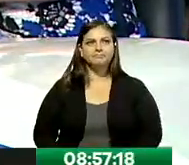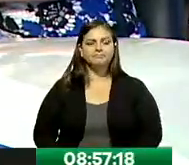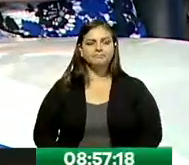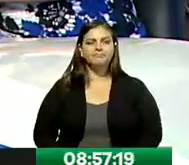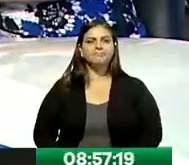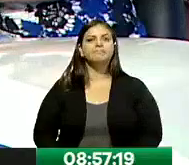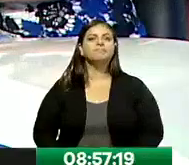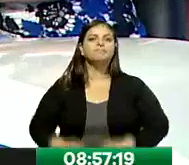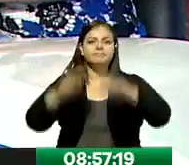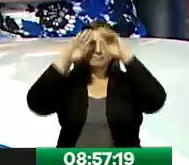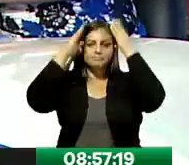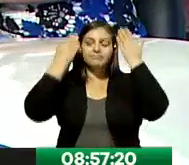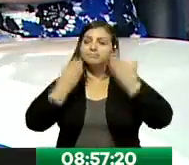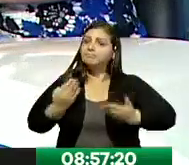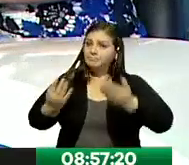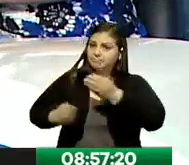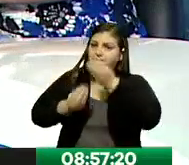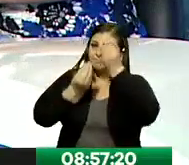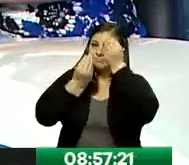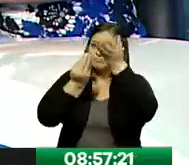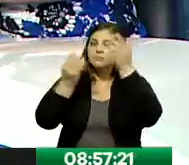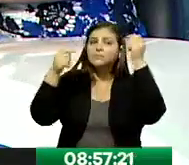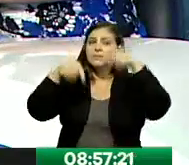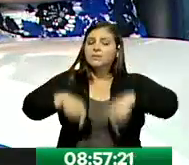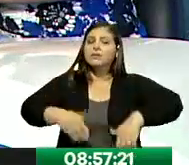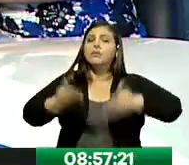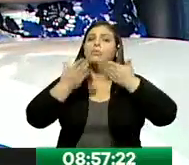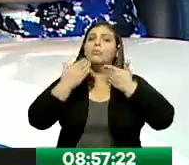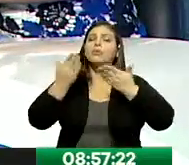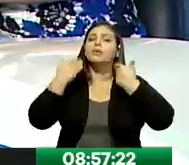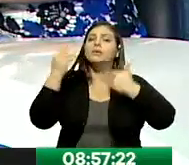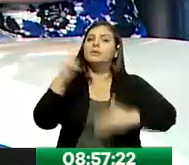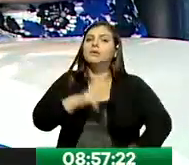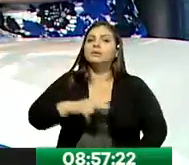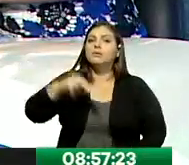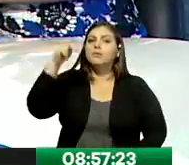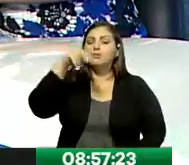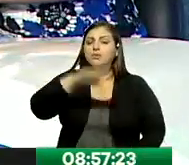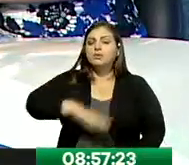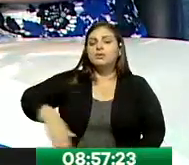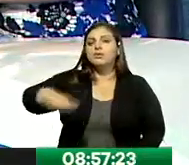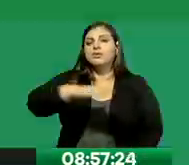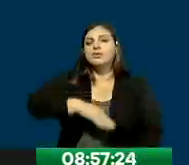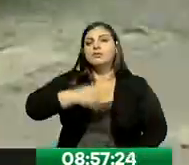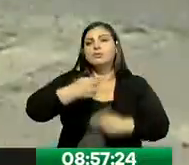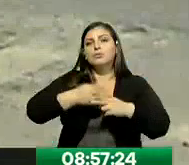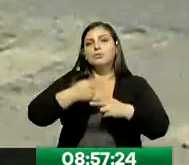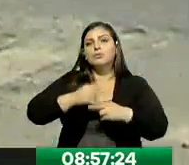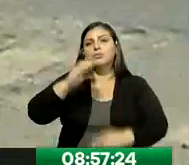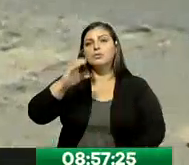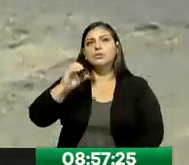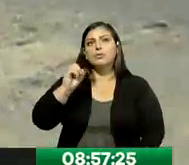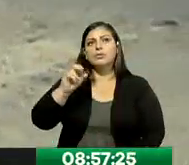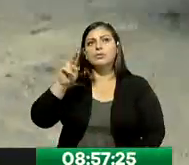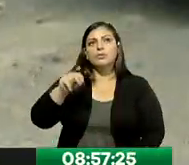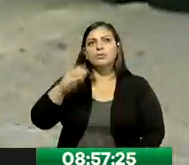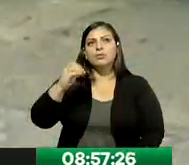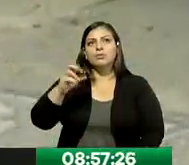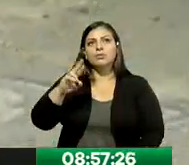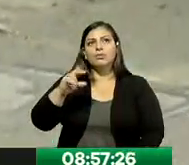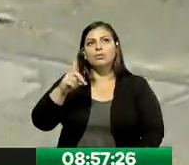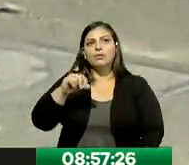Querida Roselena, continuamos en este sector del norte de Guayaquil, Cooperativa La Concordia. A ver, miren, ustedes se están dando